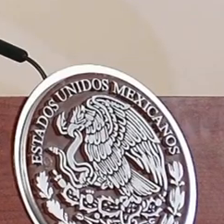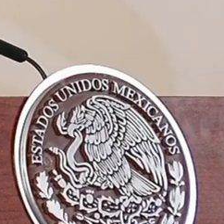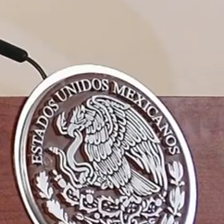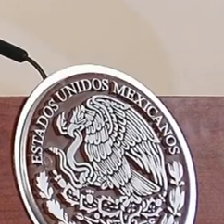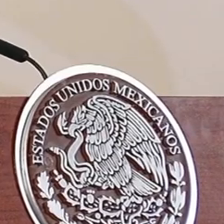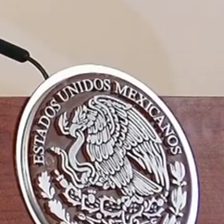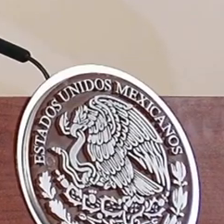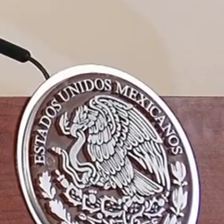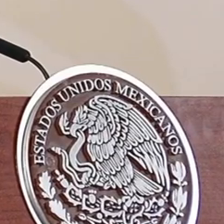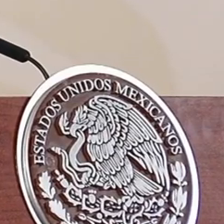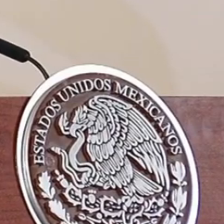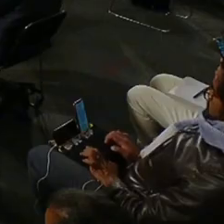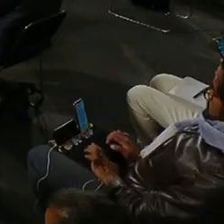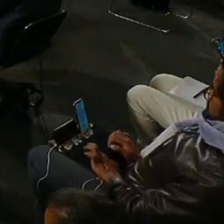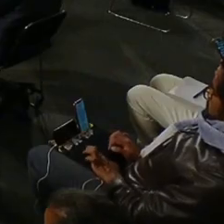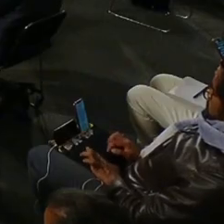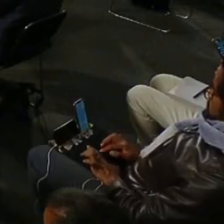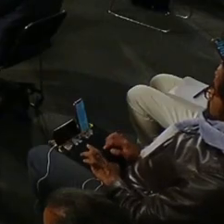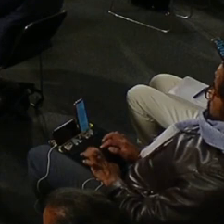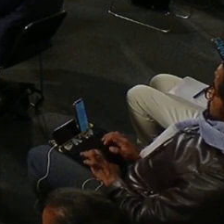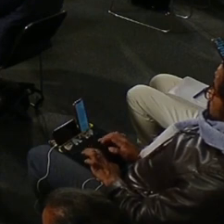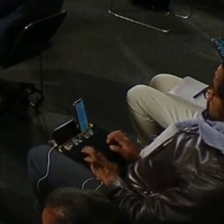verdad